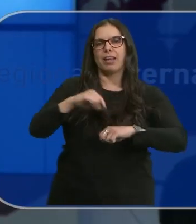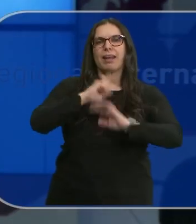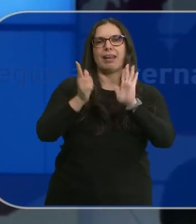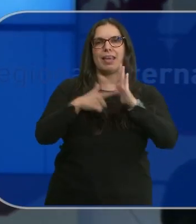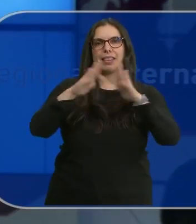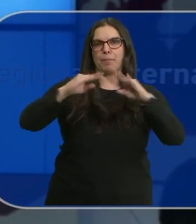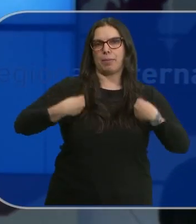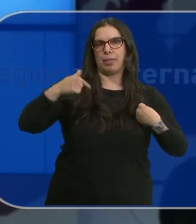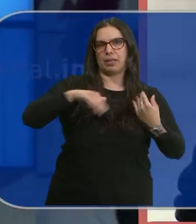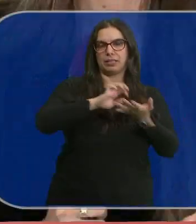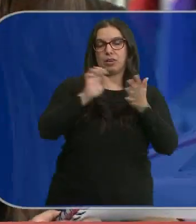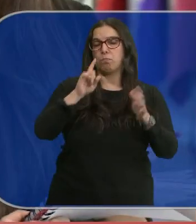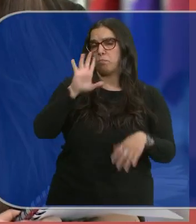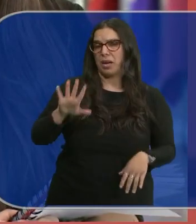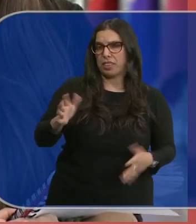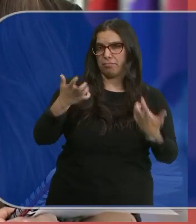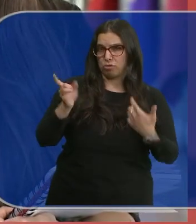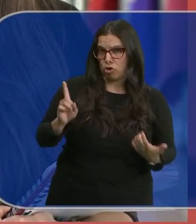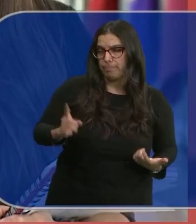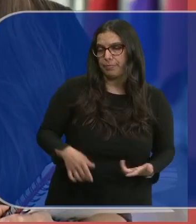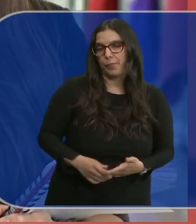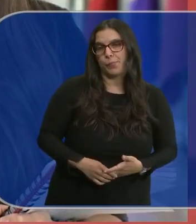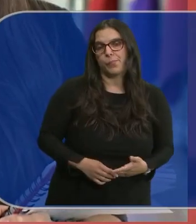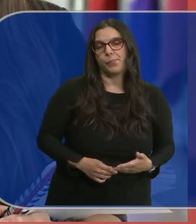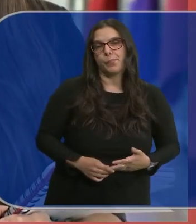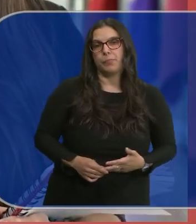Vivienda de Castilla y León. Pero parece que no saldrá adelante, Elena.